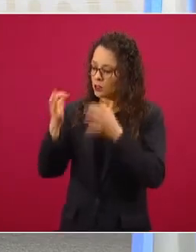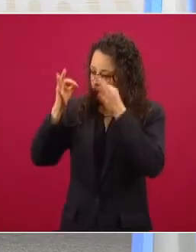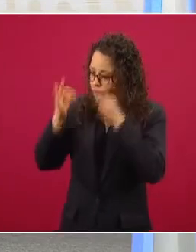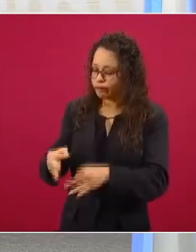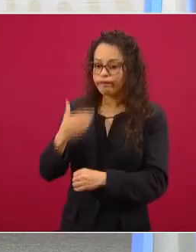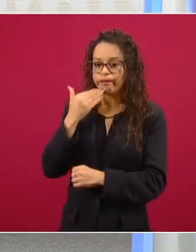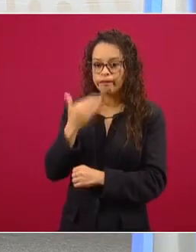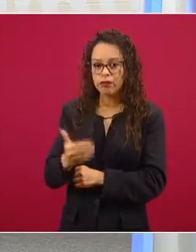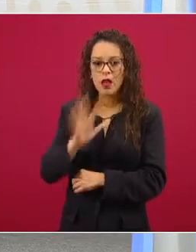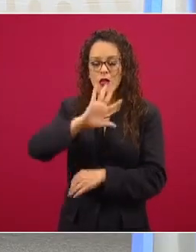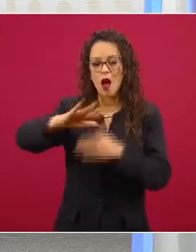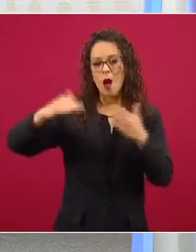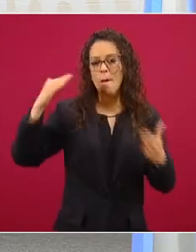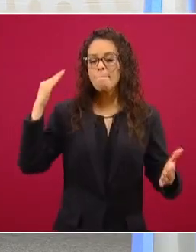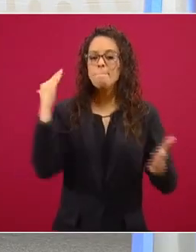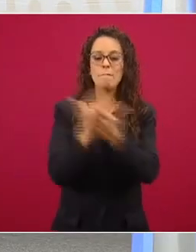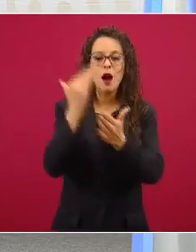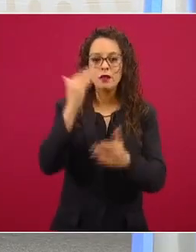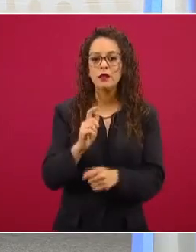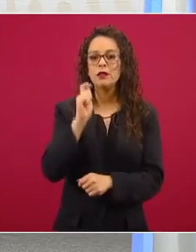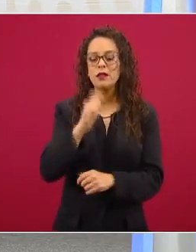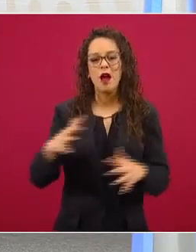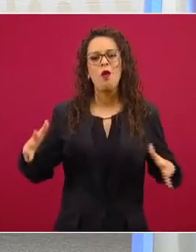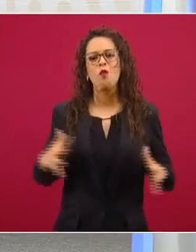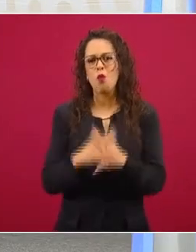Ya basta de la guerra.